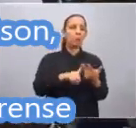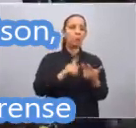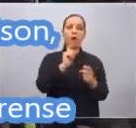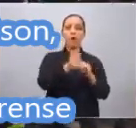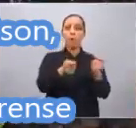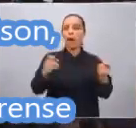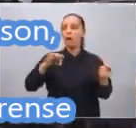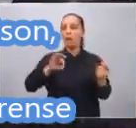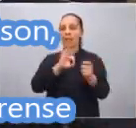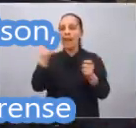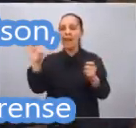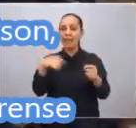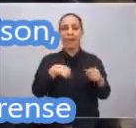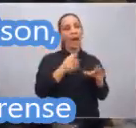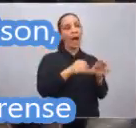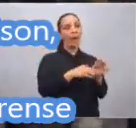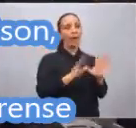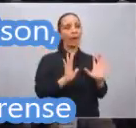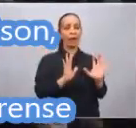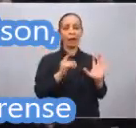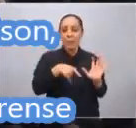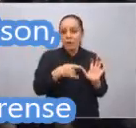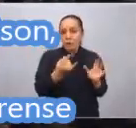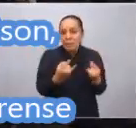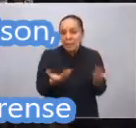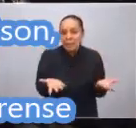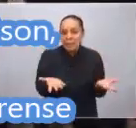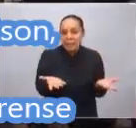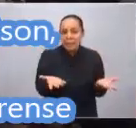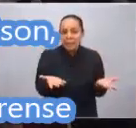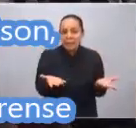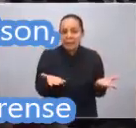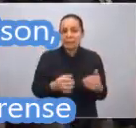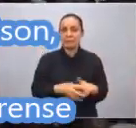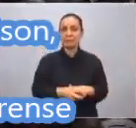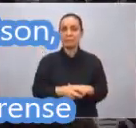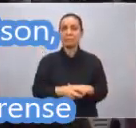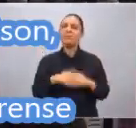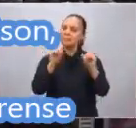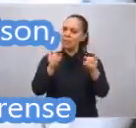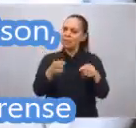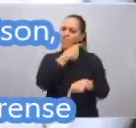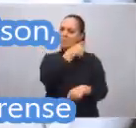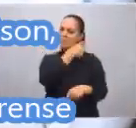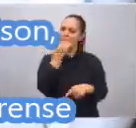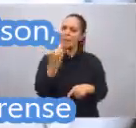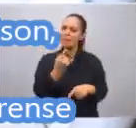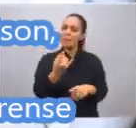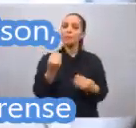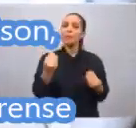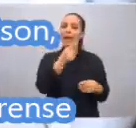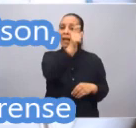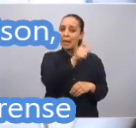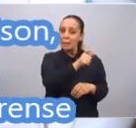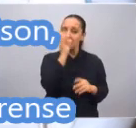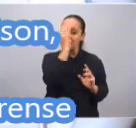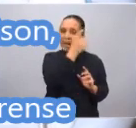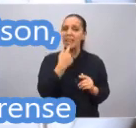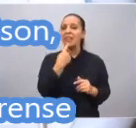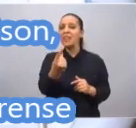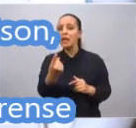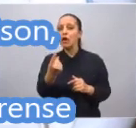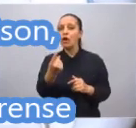nadie y este mes ahorré plata. Pero también trucho porque dijo que el ajuste iba a